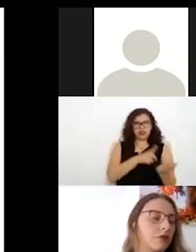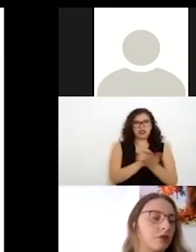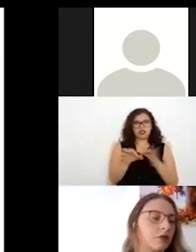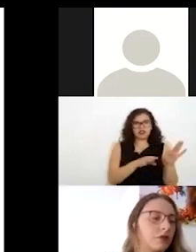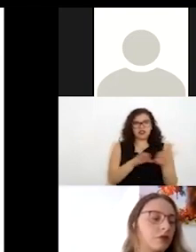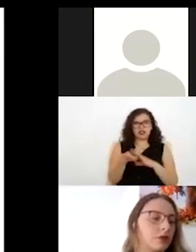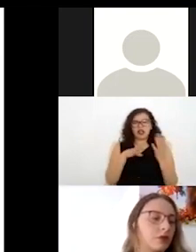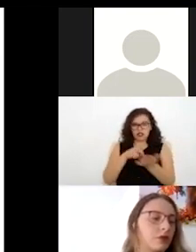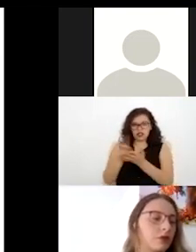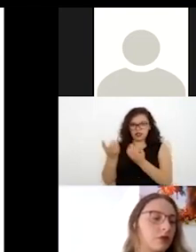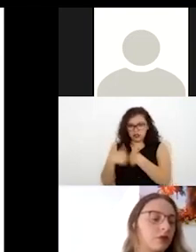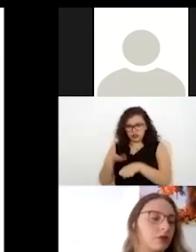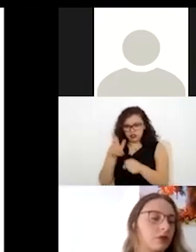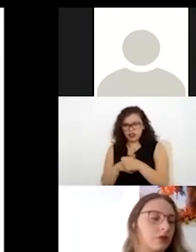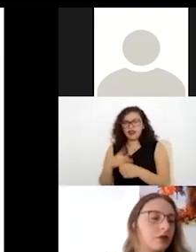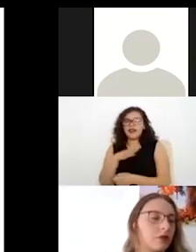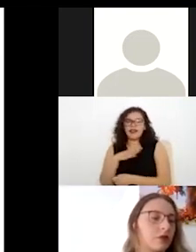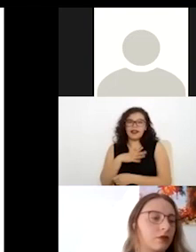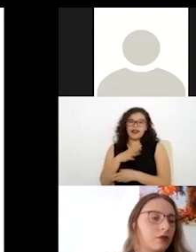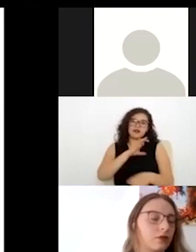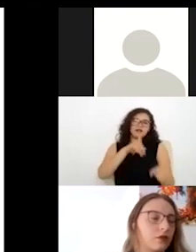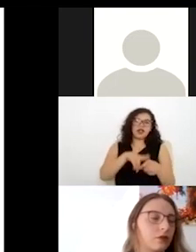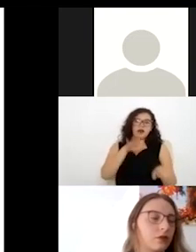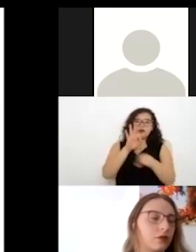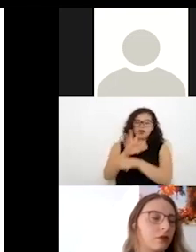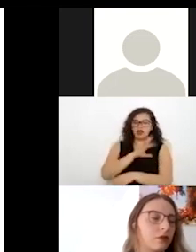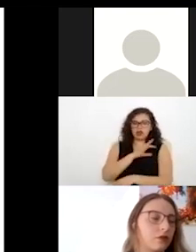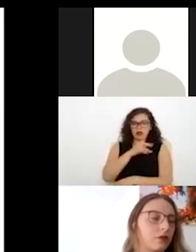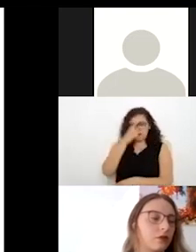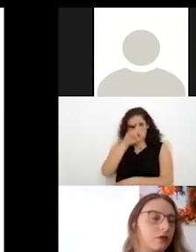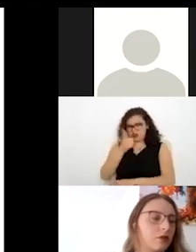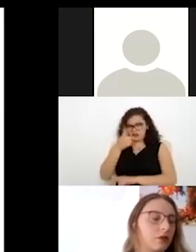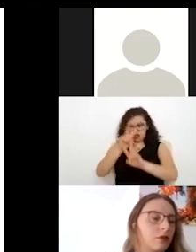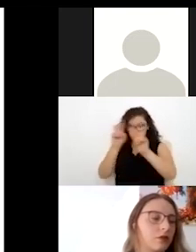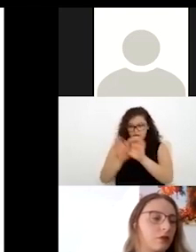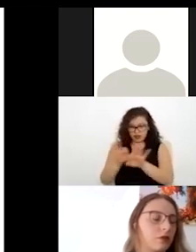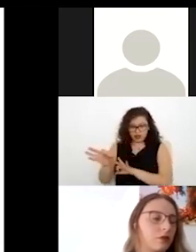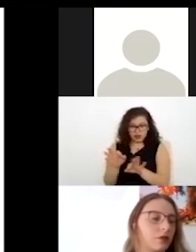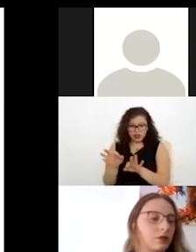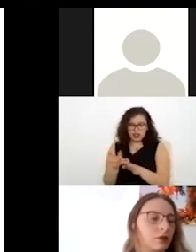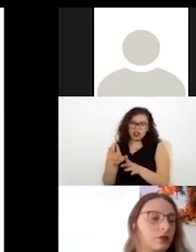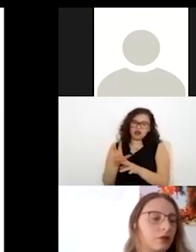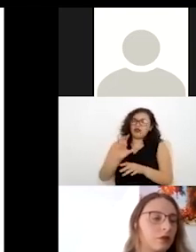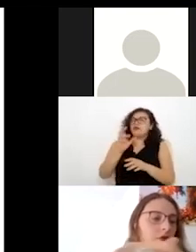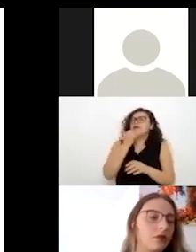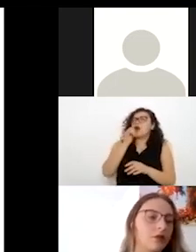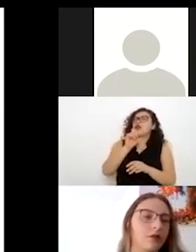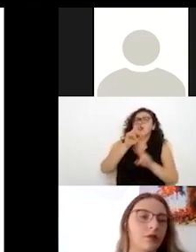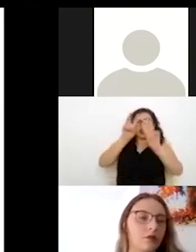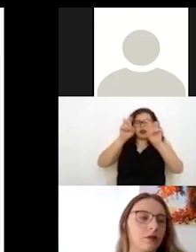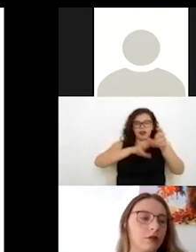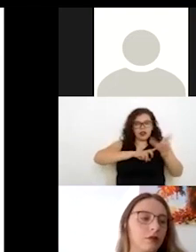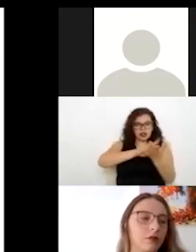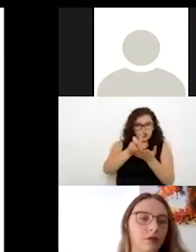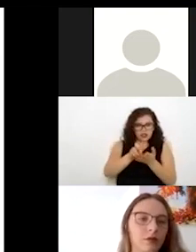derecho social y se le va a dar una especial protección a diferencia de otras materias del derecho. Una de